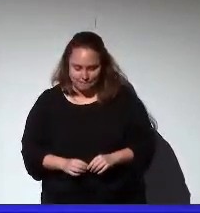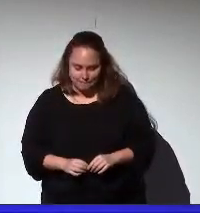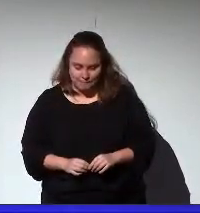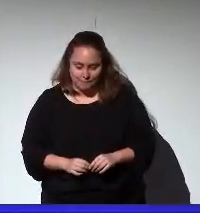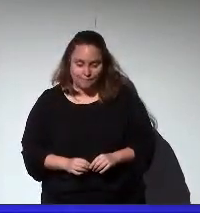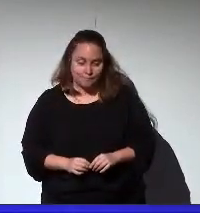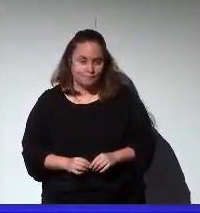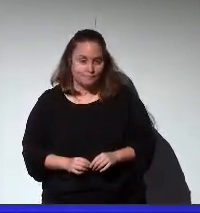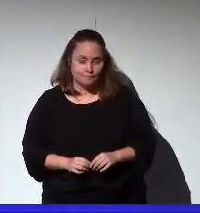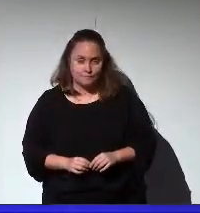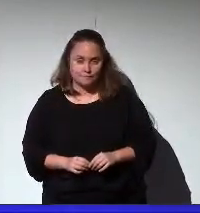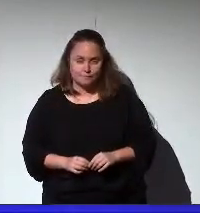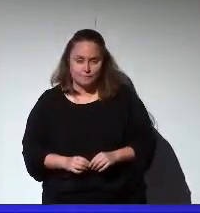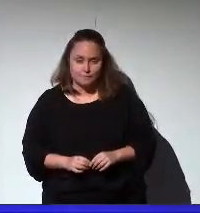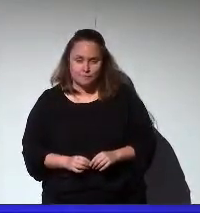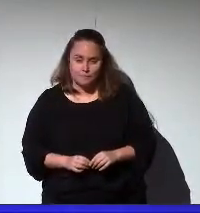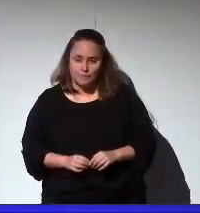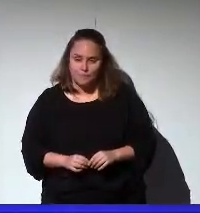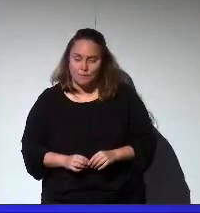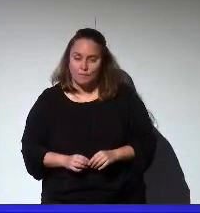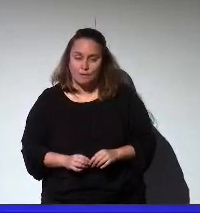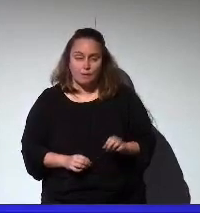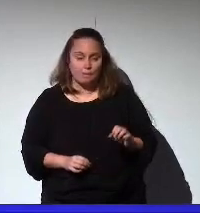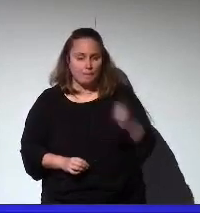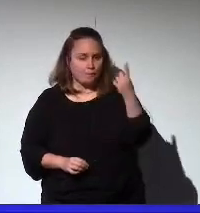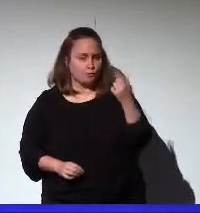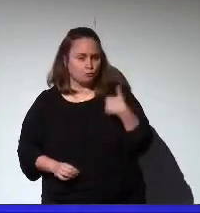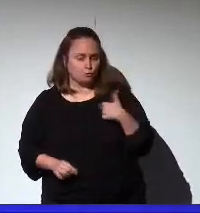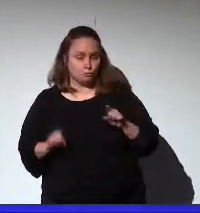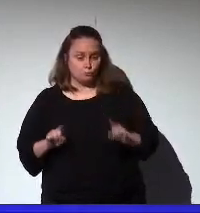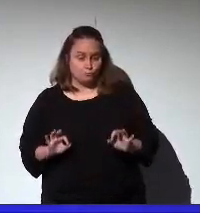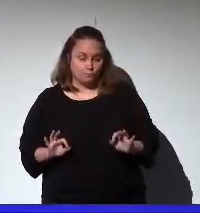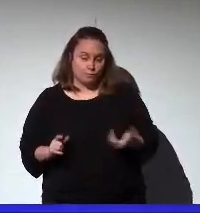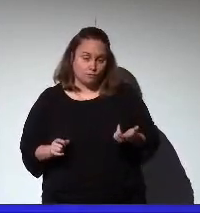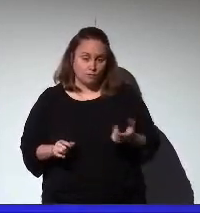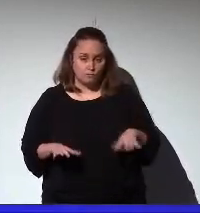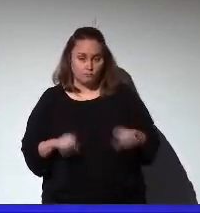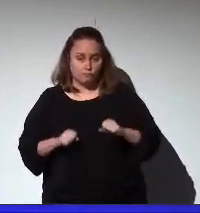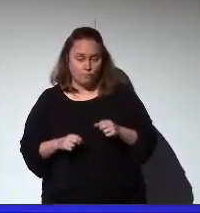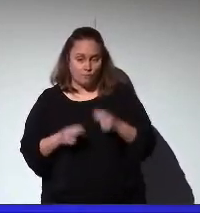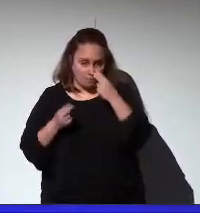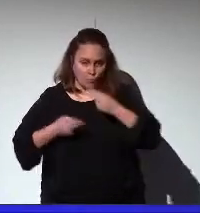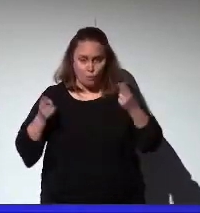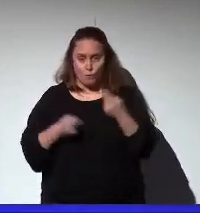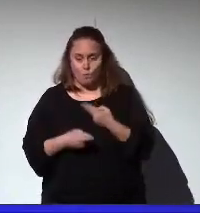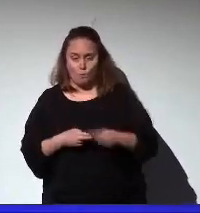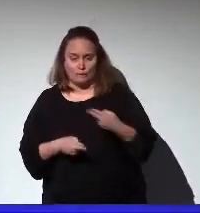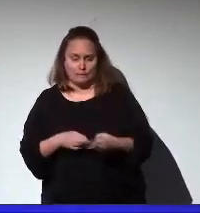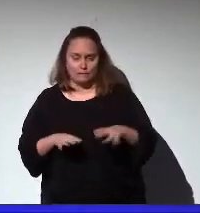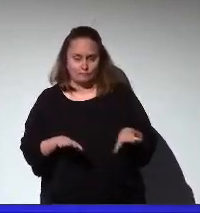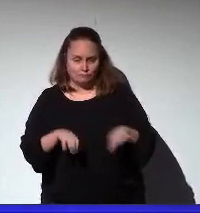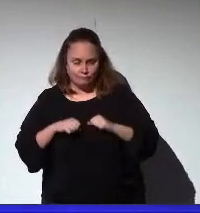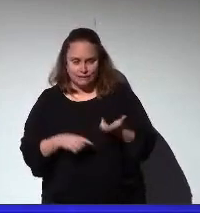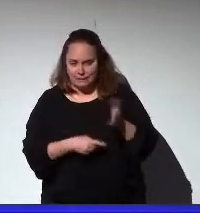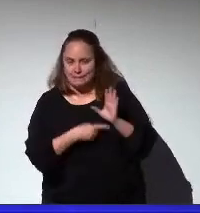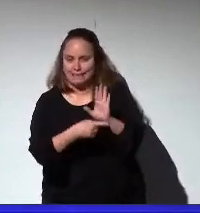En primer lugar, es algo que solemos, o yo por lo menos suelo incidir como representante público en este caso, y el por qué